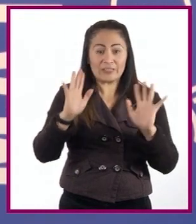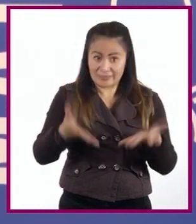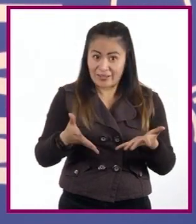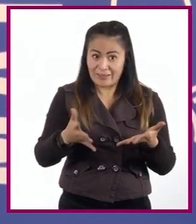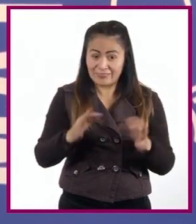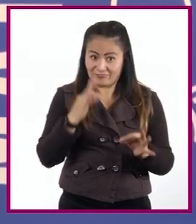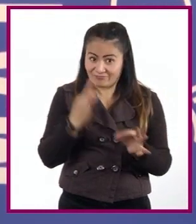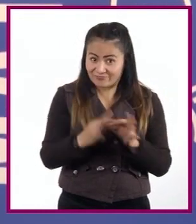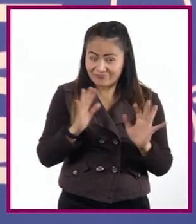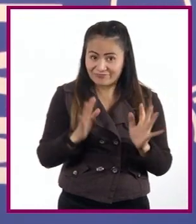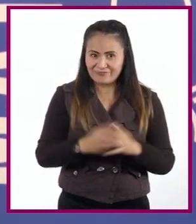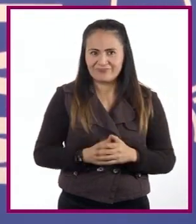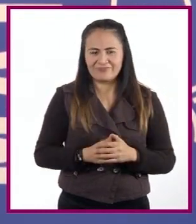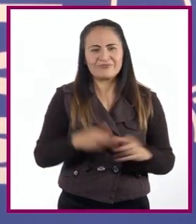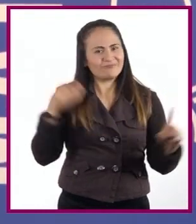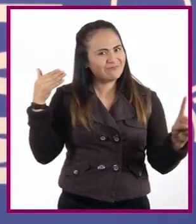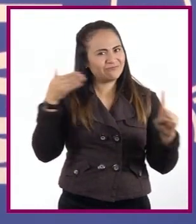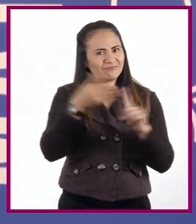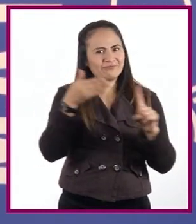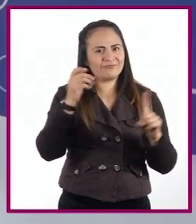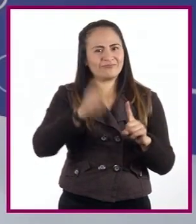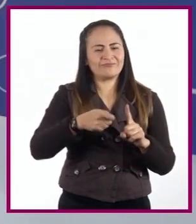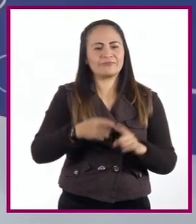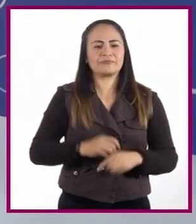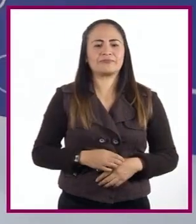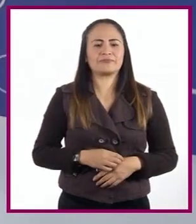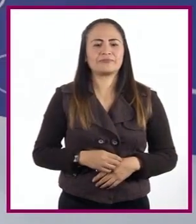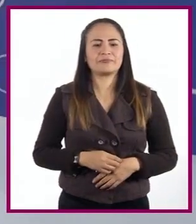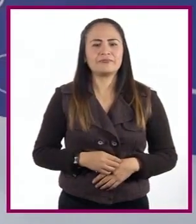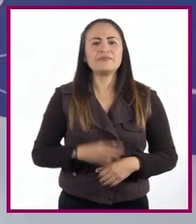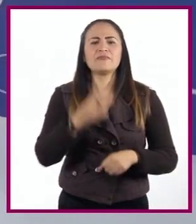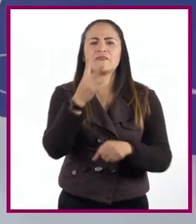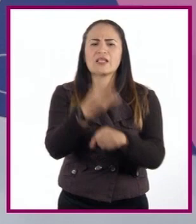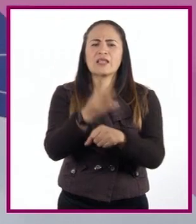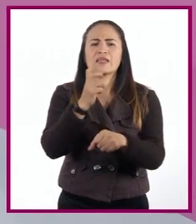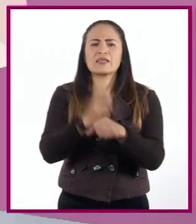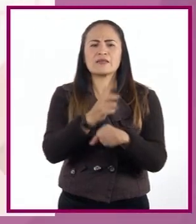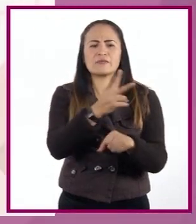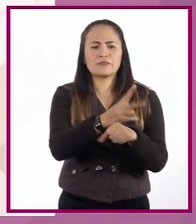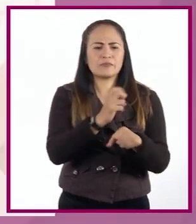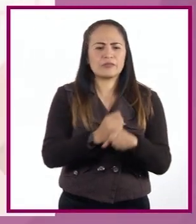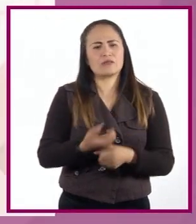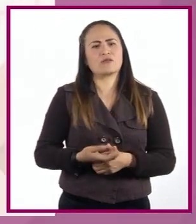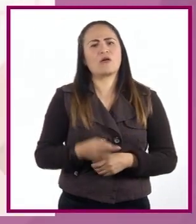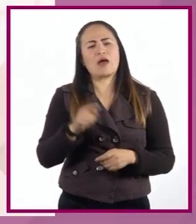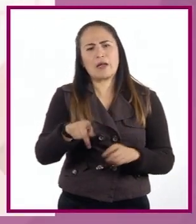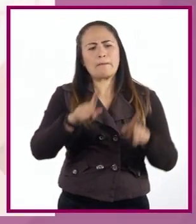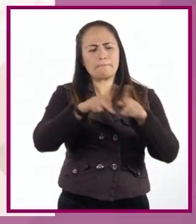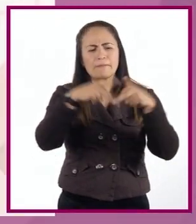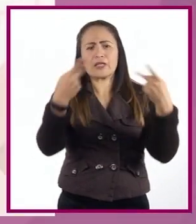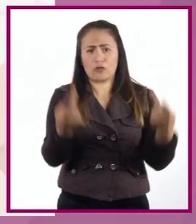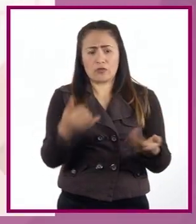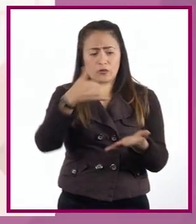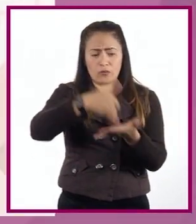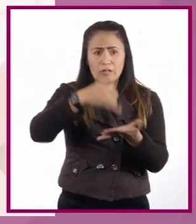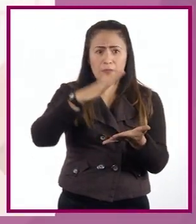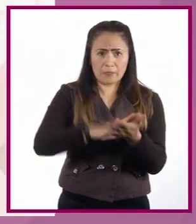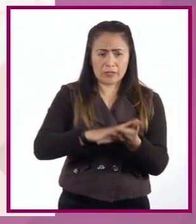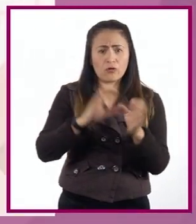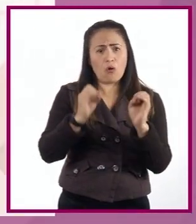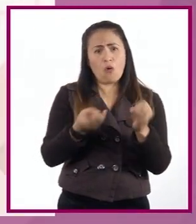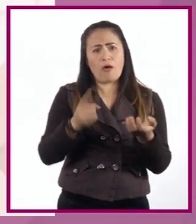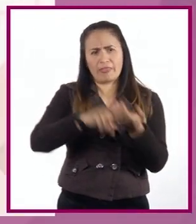listos? Vayamos al reto. Los invito a que busquen en periódicos impresos o